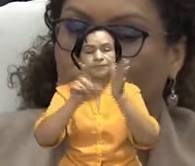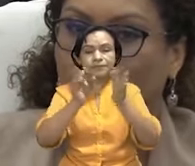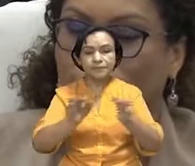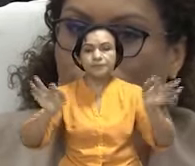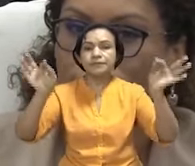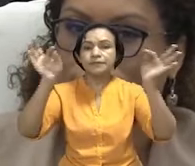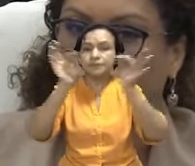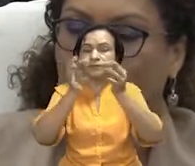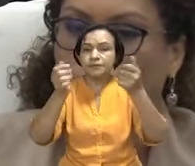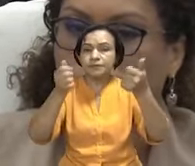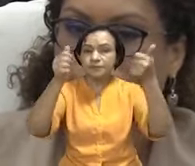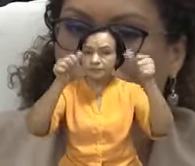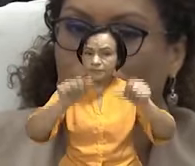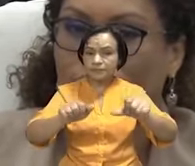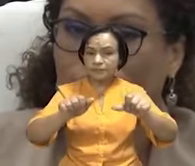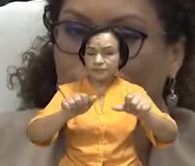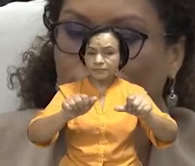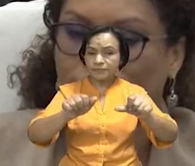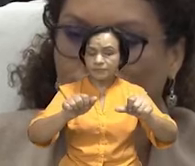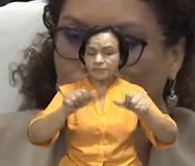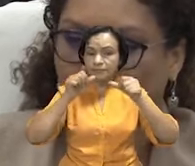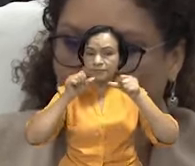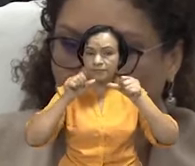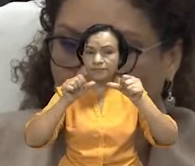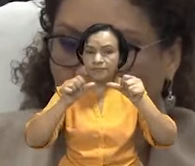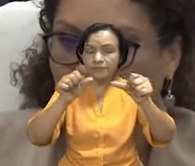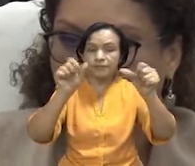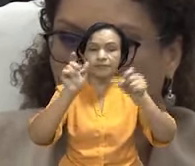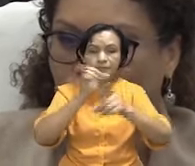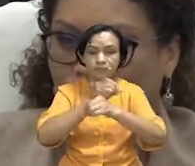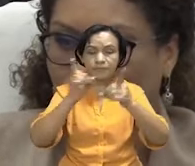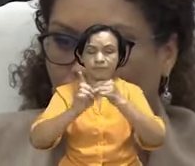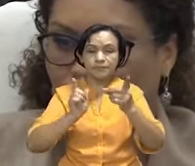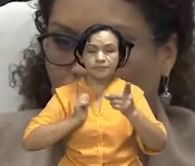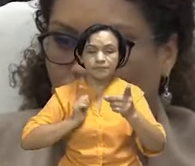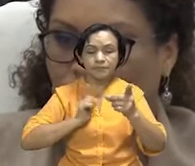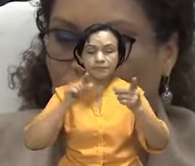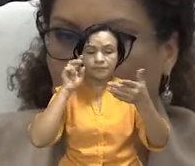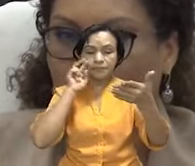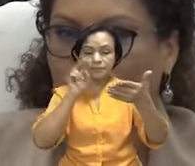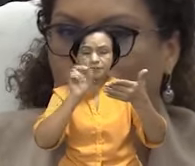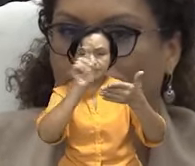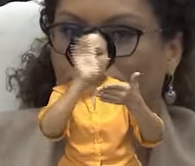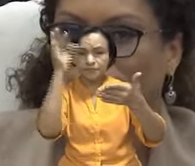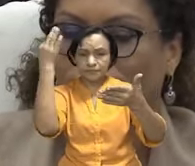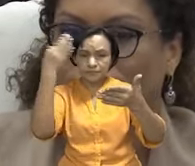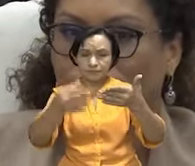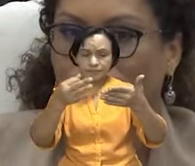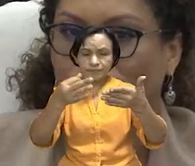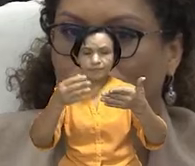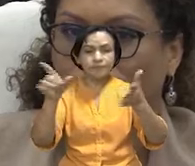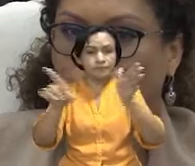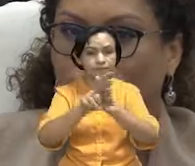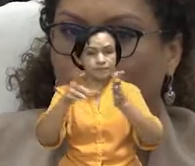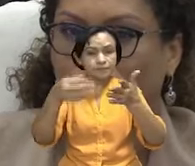crucial para la consolidación, la sistematización, la transparencia y la